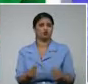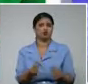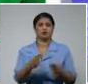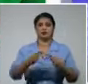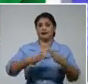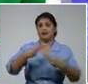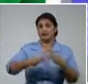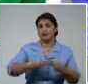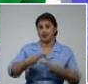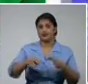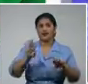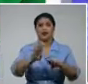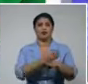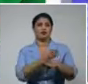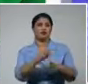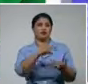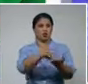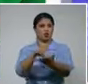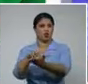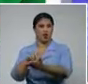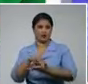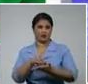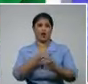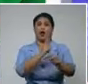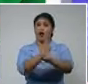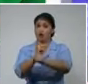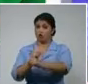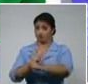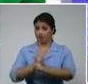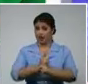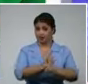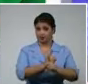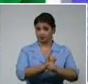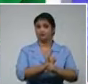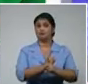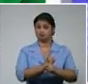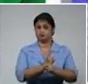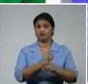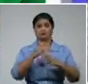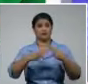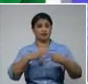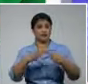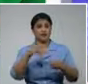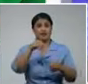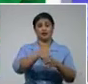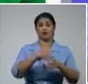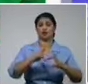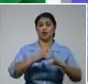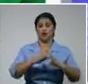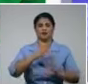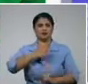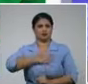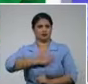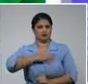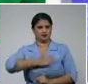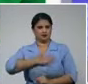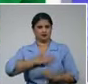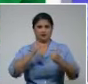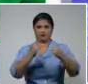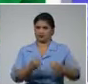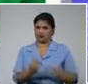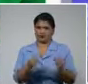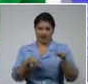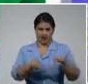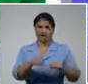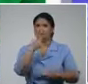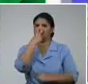ingresan en su domicilio, se le aplica el nasalferón para